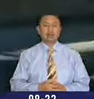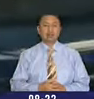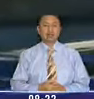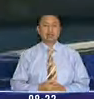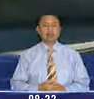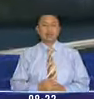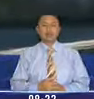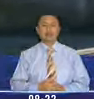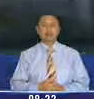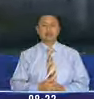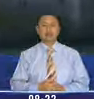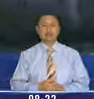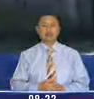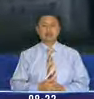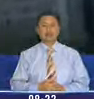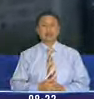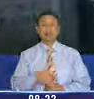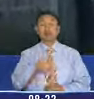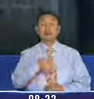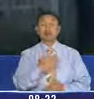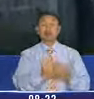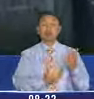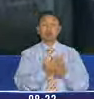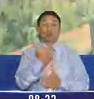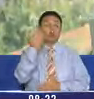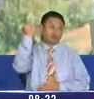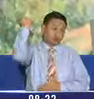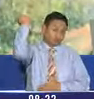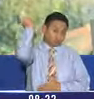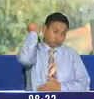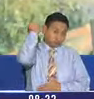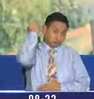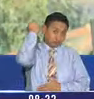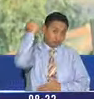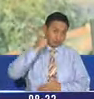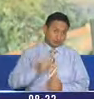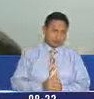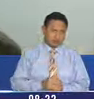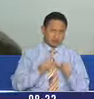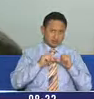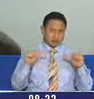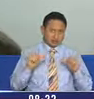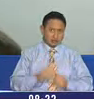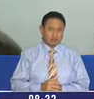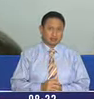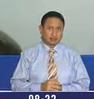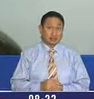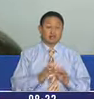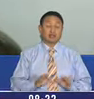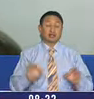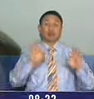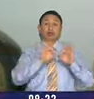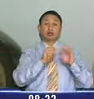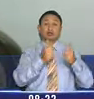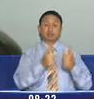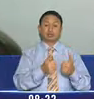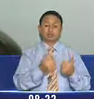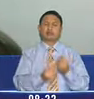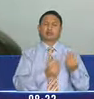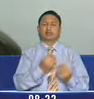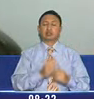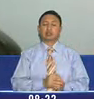Sin duda, uno de los mayores retos para un nuevo Camal Metropolitano está más allá de los anuncios. Lo importante y lo adecuado sería